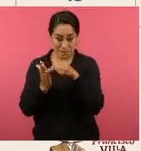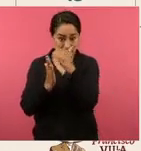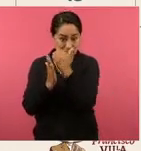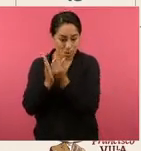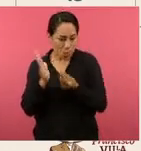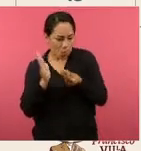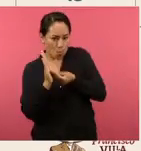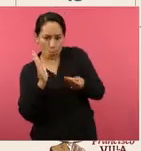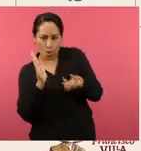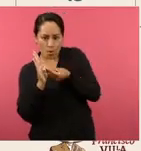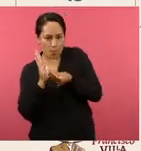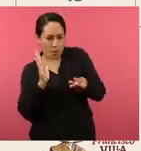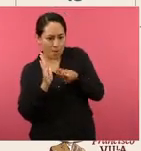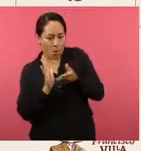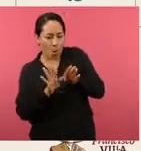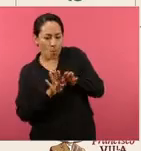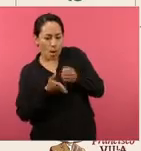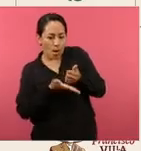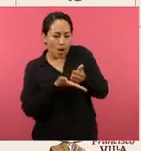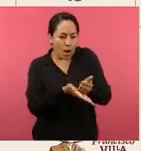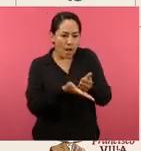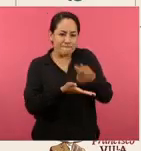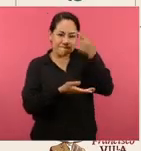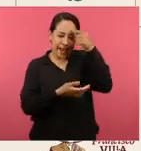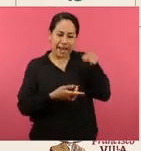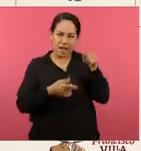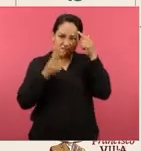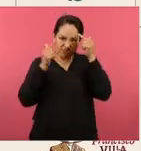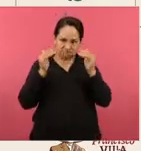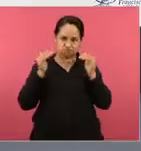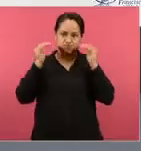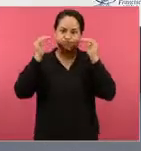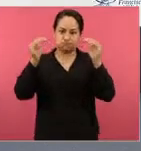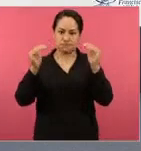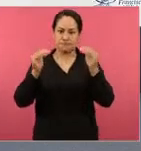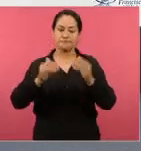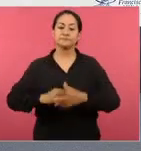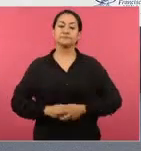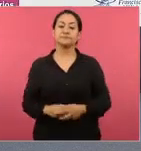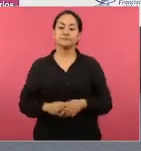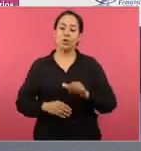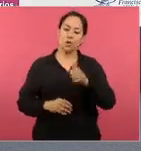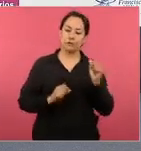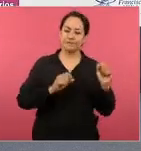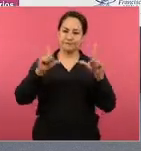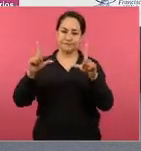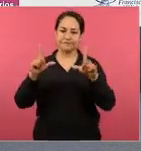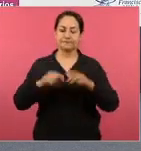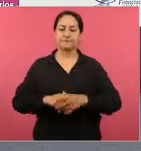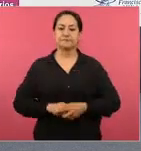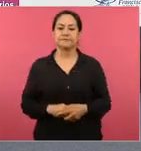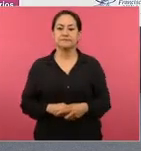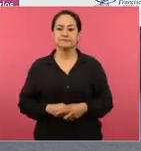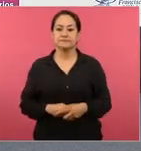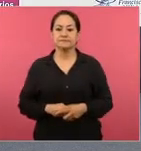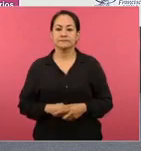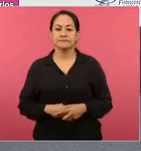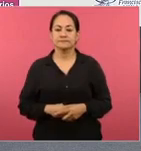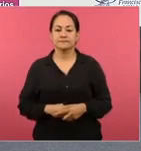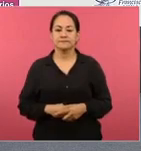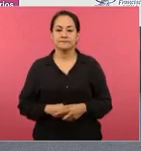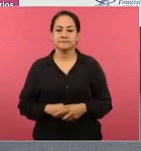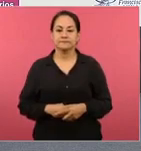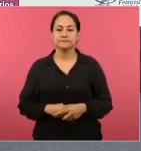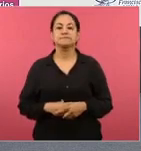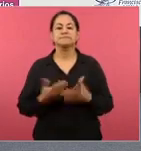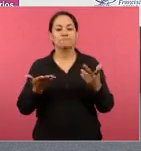resolver esa parte y hay otras que en un momento comentaré. Adelante, por favor. Y entonces,